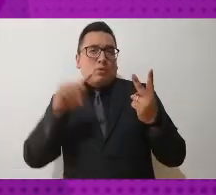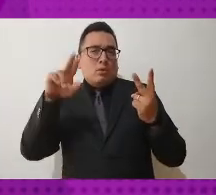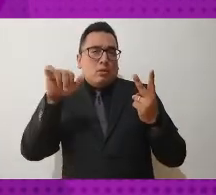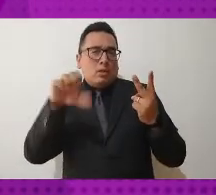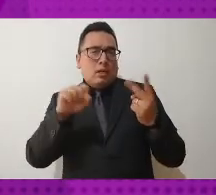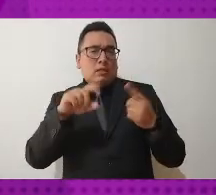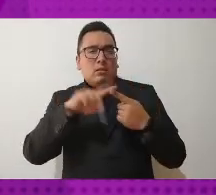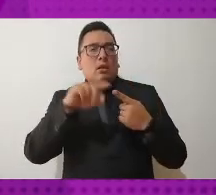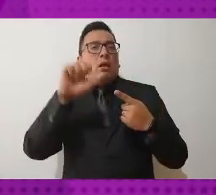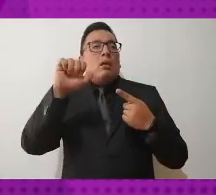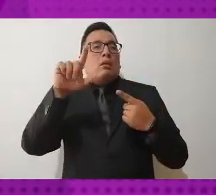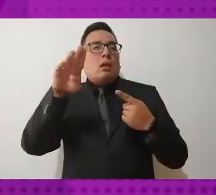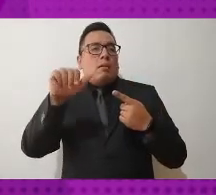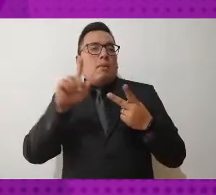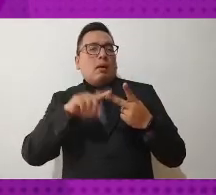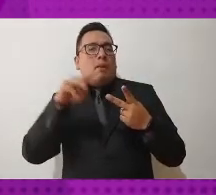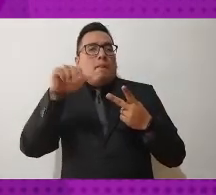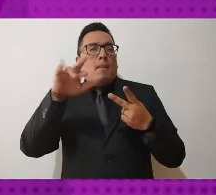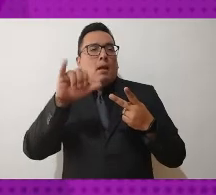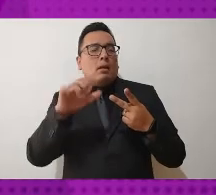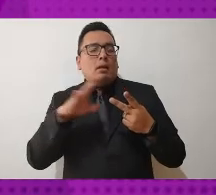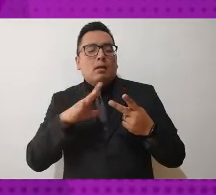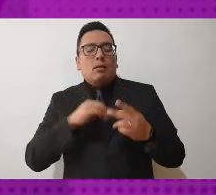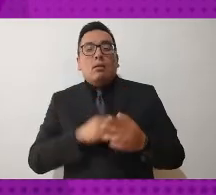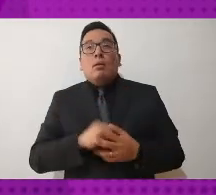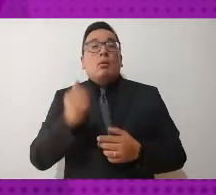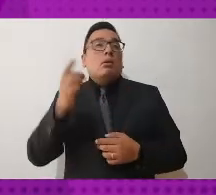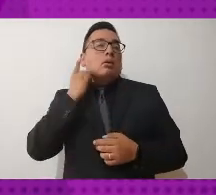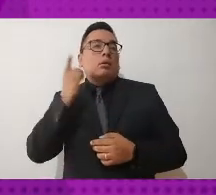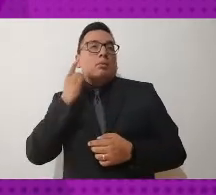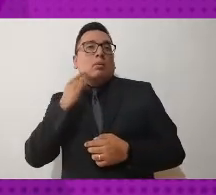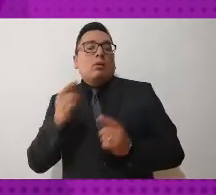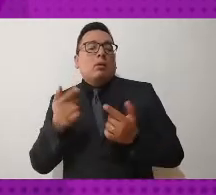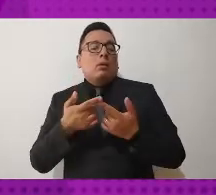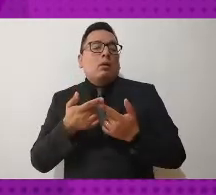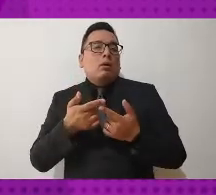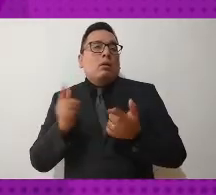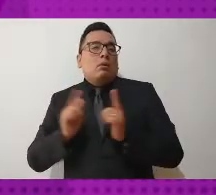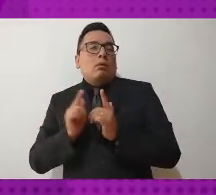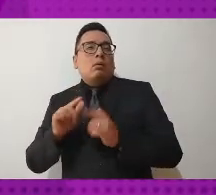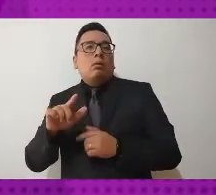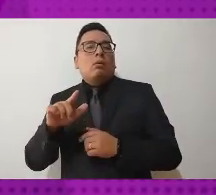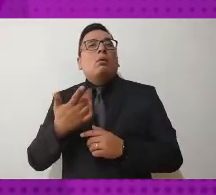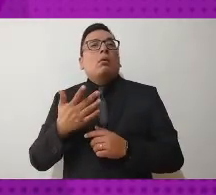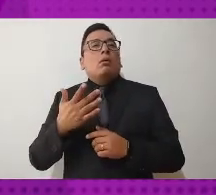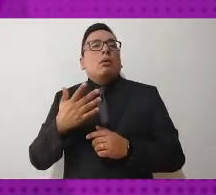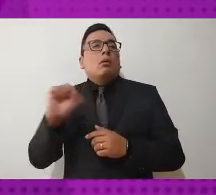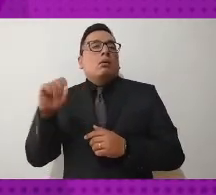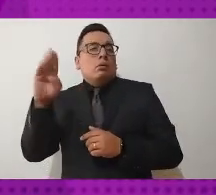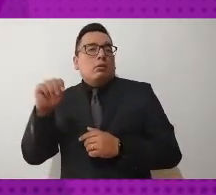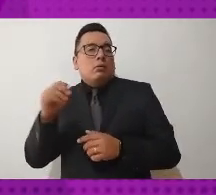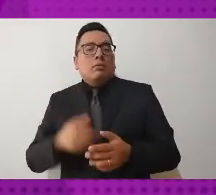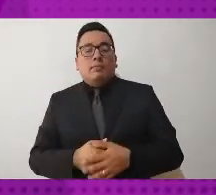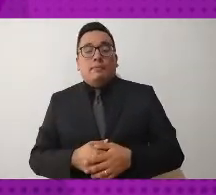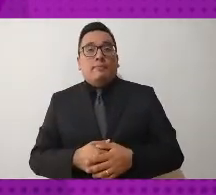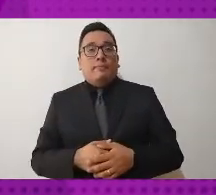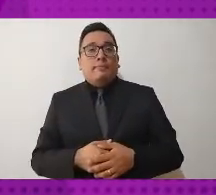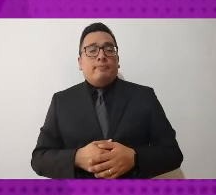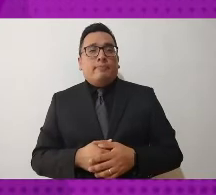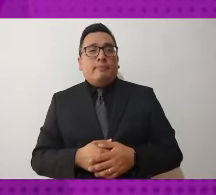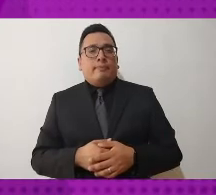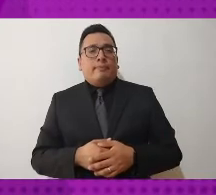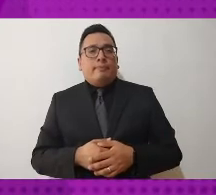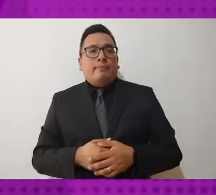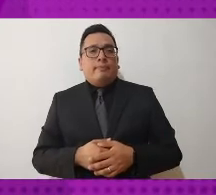Salma María y tenemos una diputada que pertenece a la comunidad lésbico que pues si bien